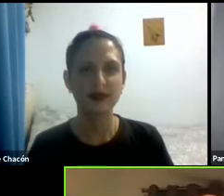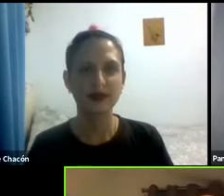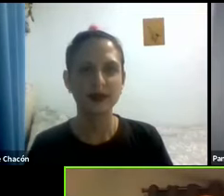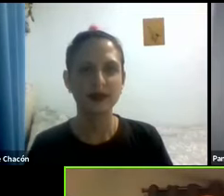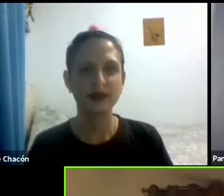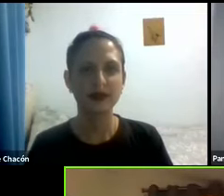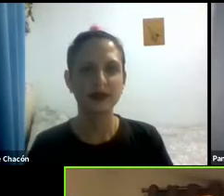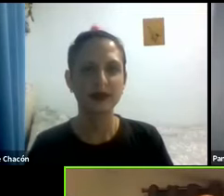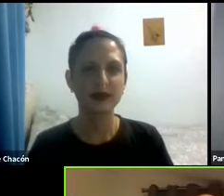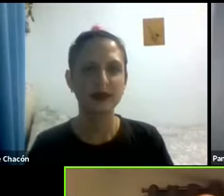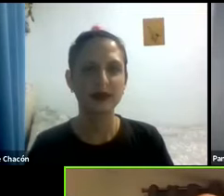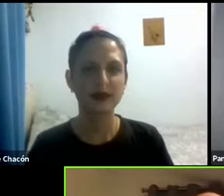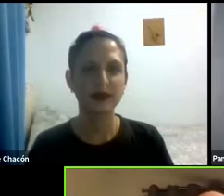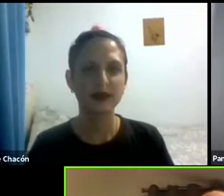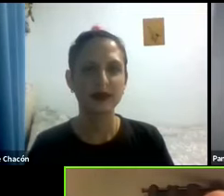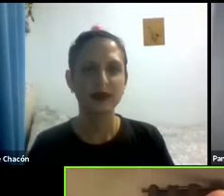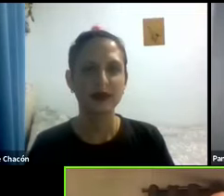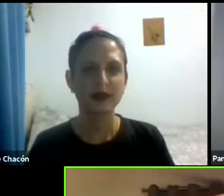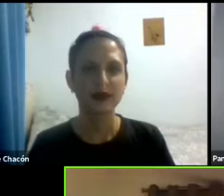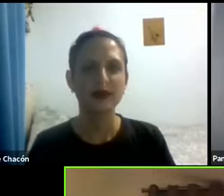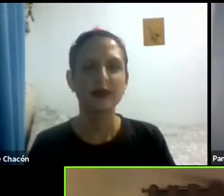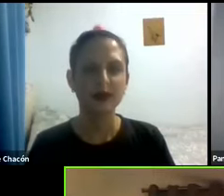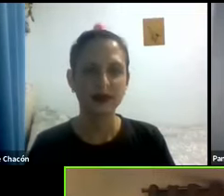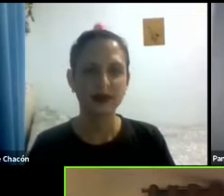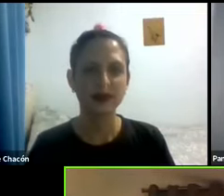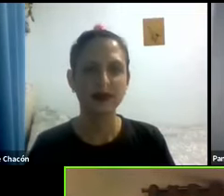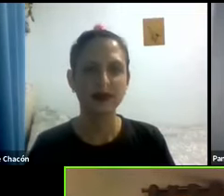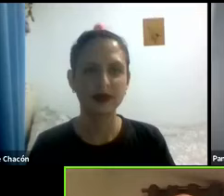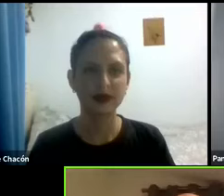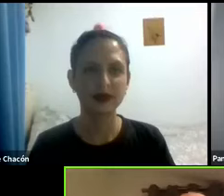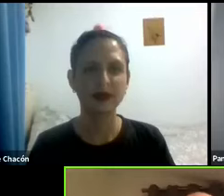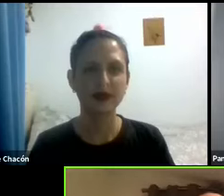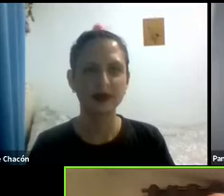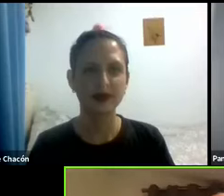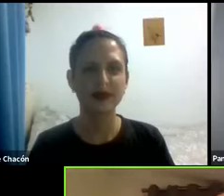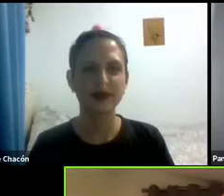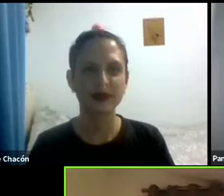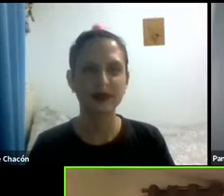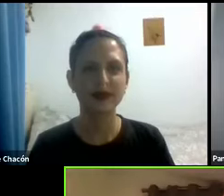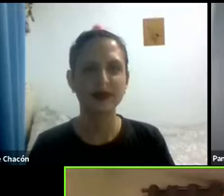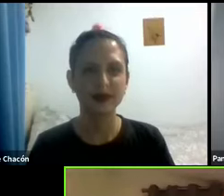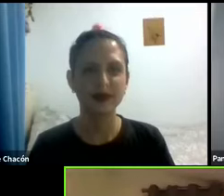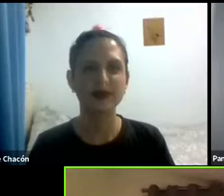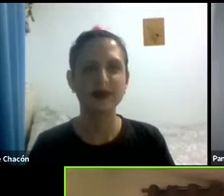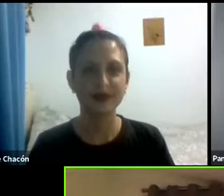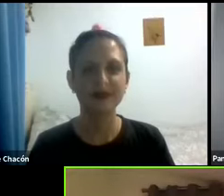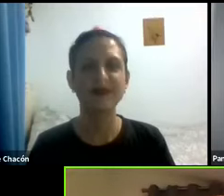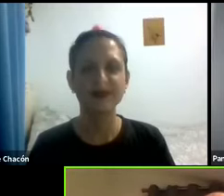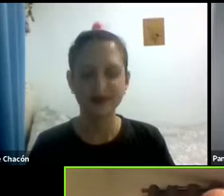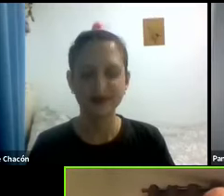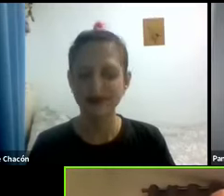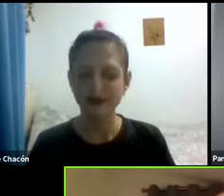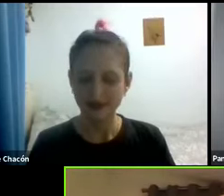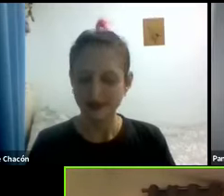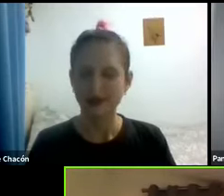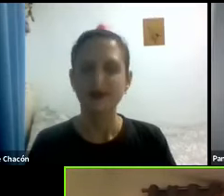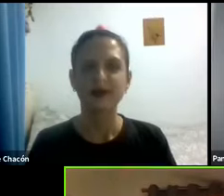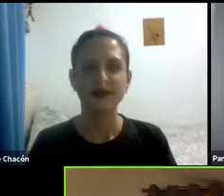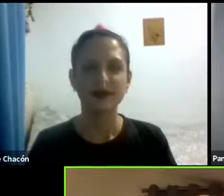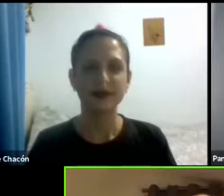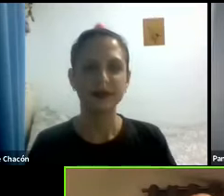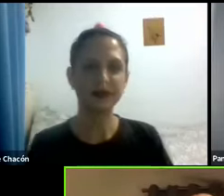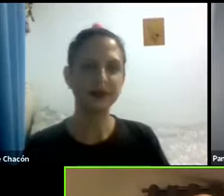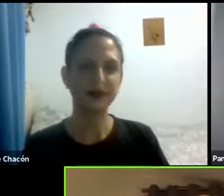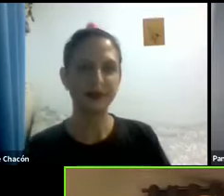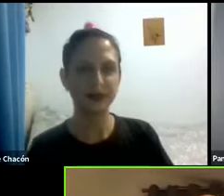los estereotipos del africano los estereotipos de la bailarina como los estereotipos de las personas que